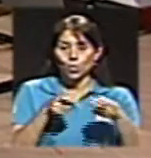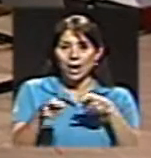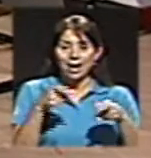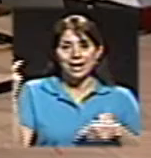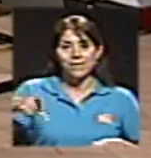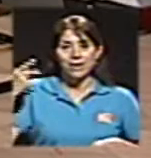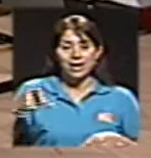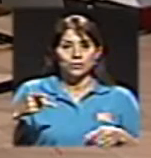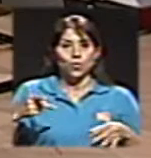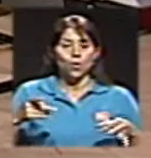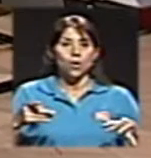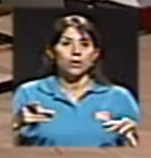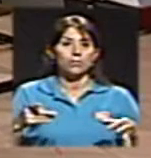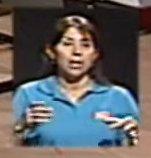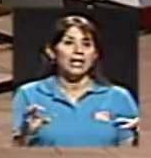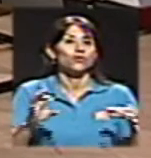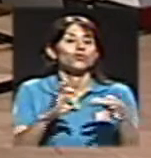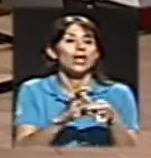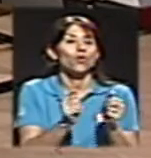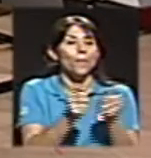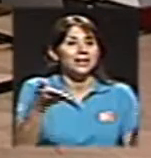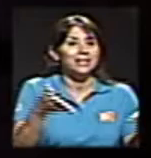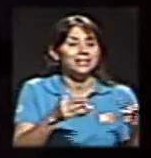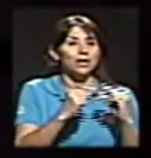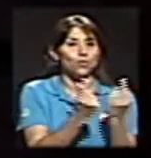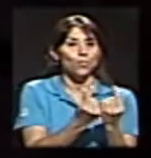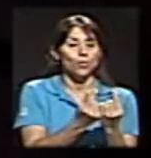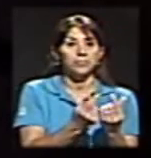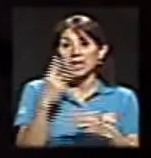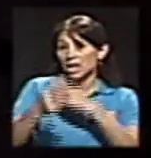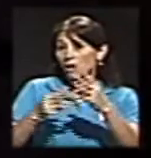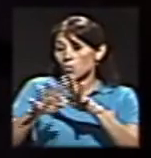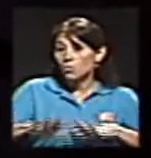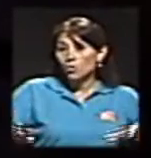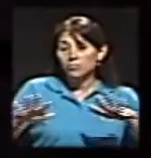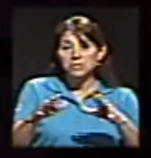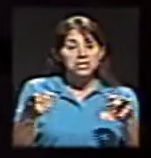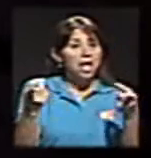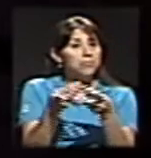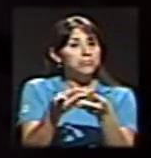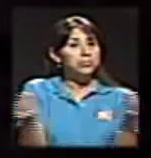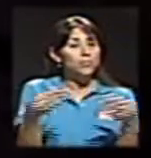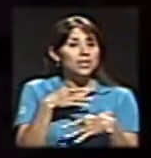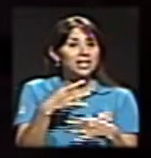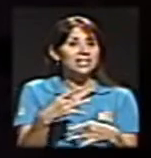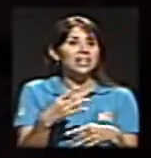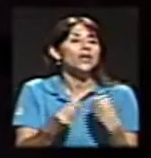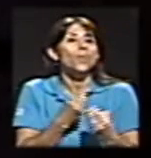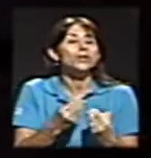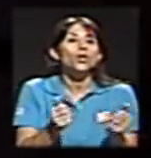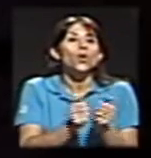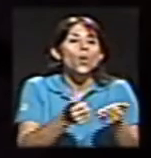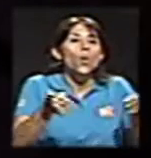riesgo asociado a la presencia del grupo. Eso en el mundo se ha resuelto de una forma muy interesante, que es con convenios de supervisión